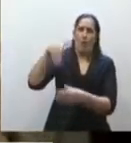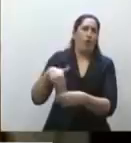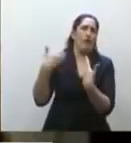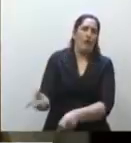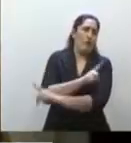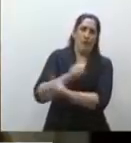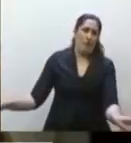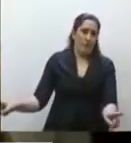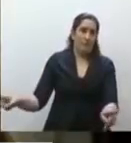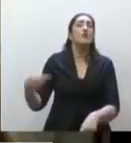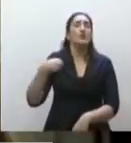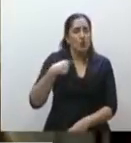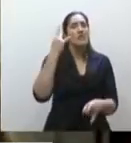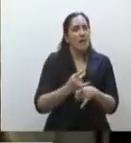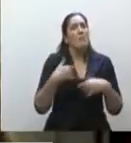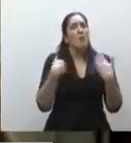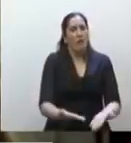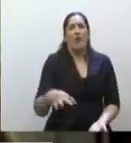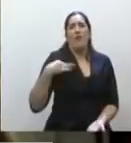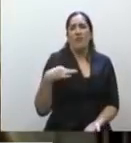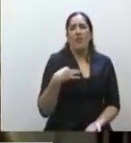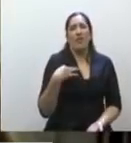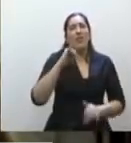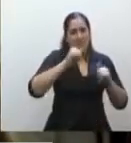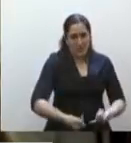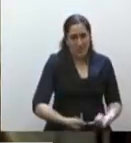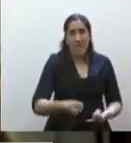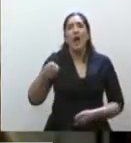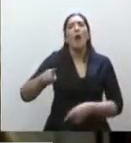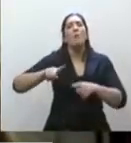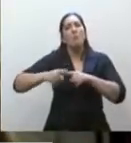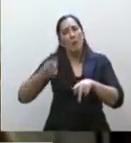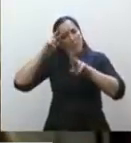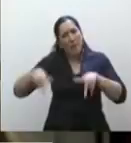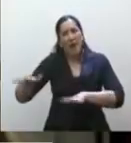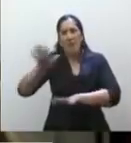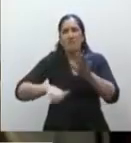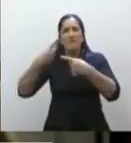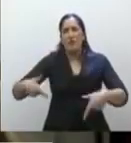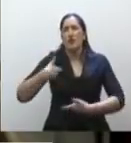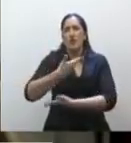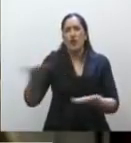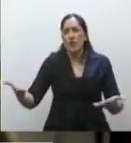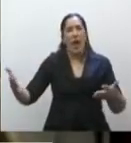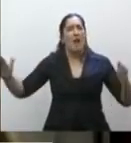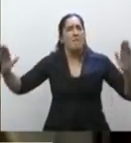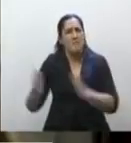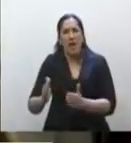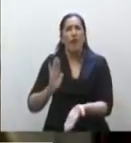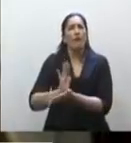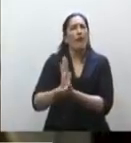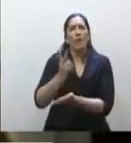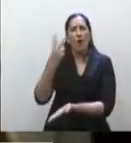siempre por la vida cada vez que me he opuesto a políticas de restricción social, de desconocimiento de